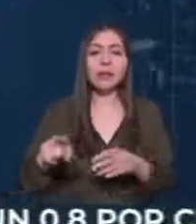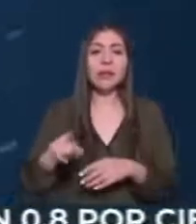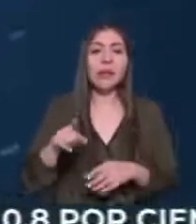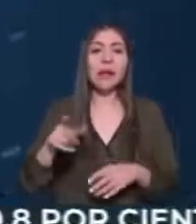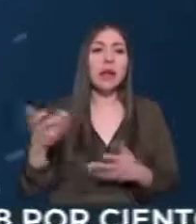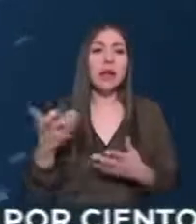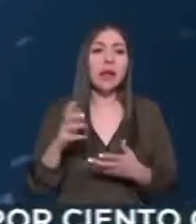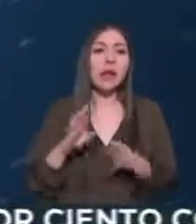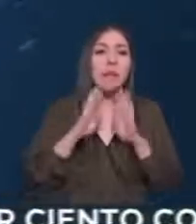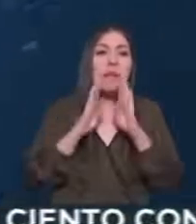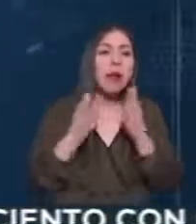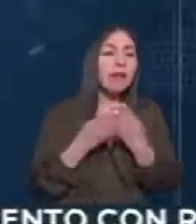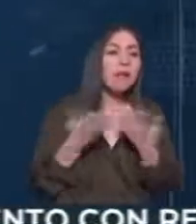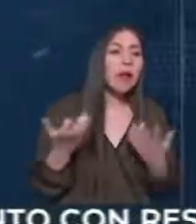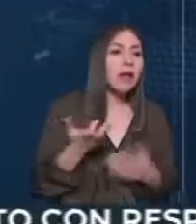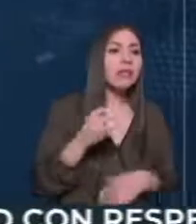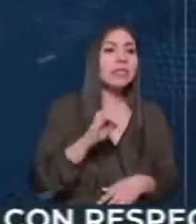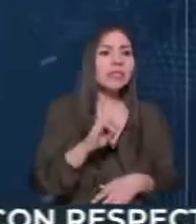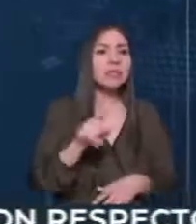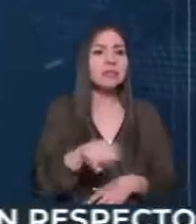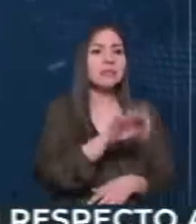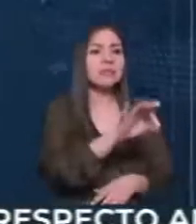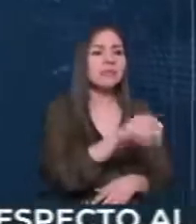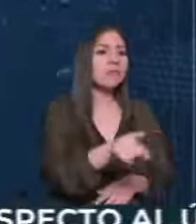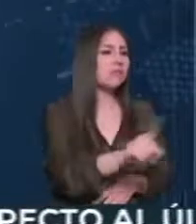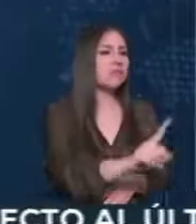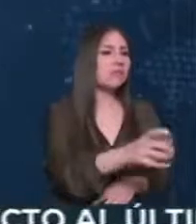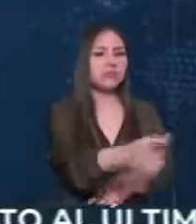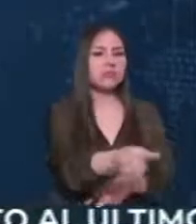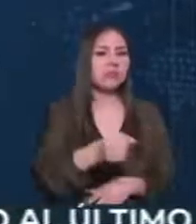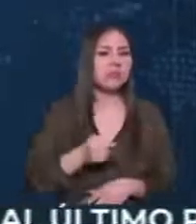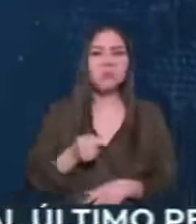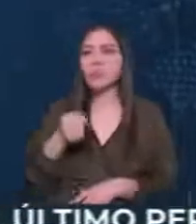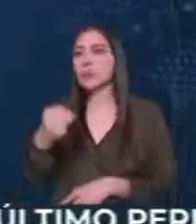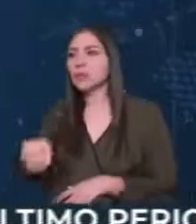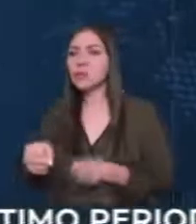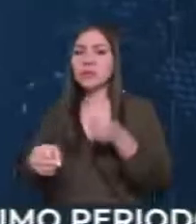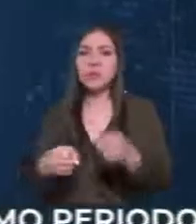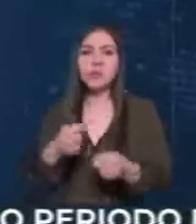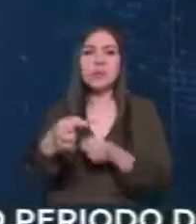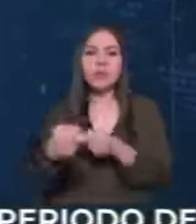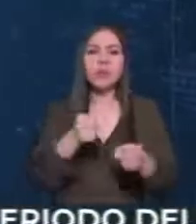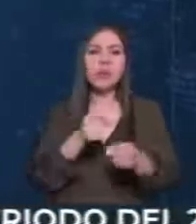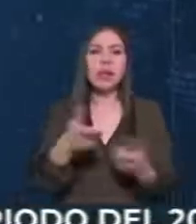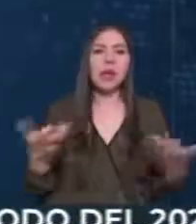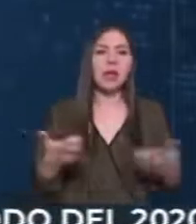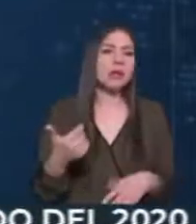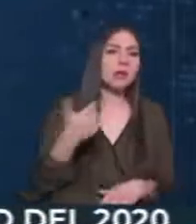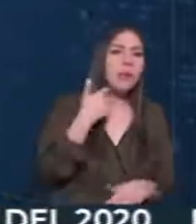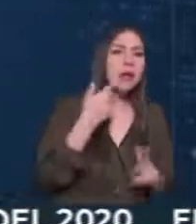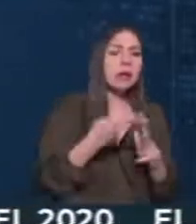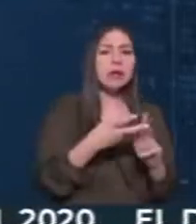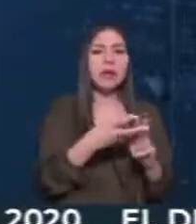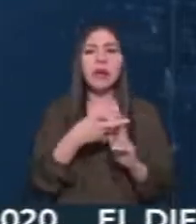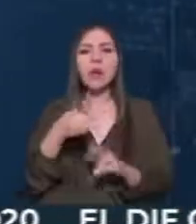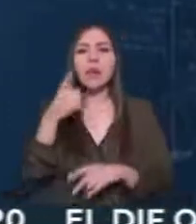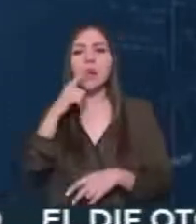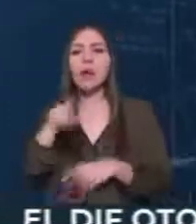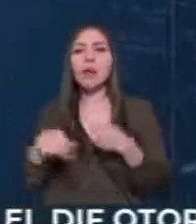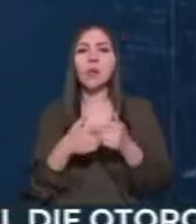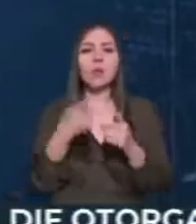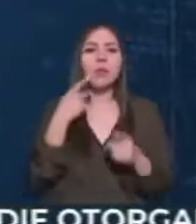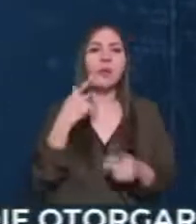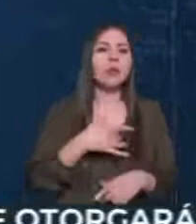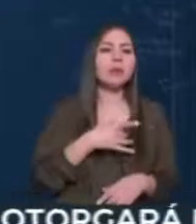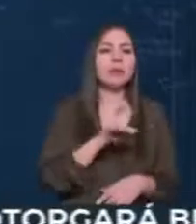terror para beneficiar a los partidos dominantes o a los partidos que han estado mucho tiempo en el poder.